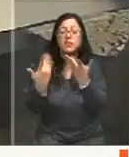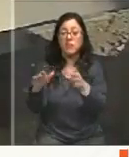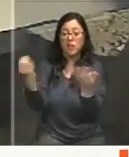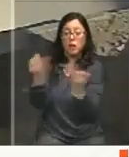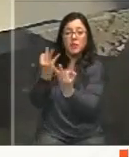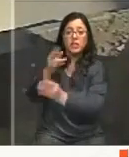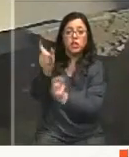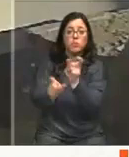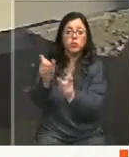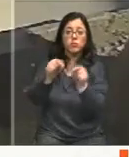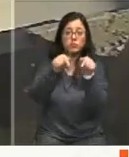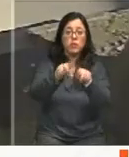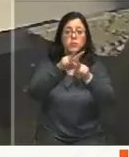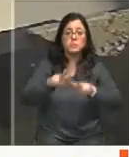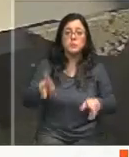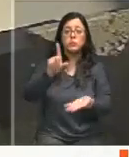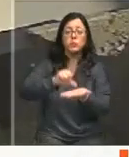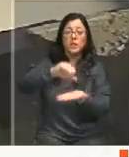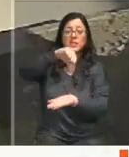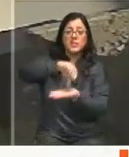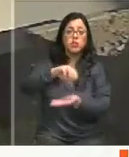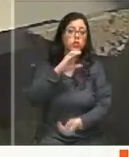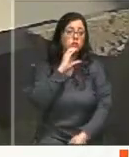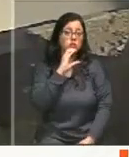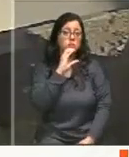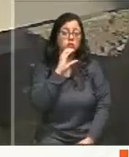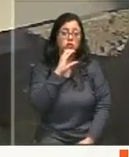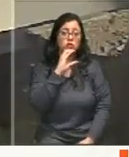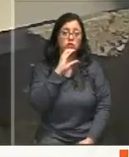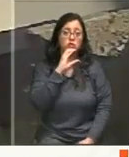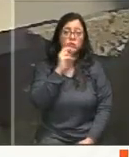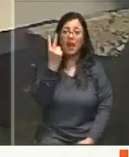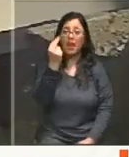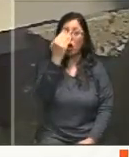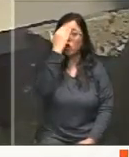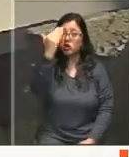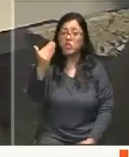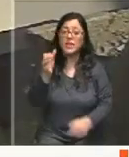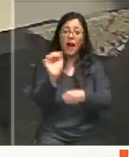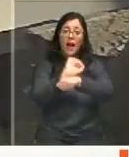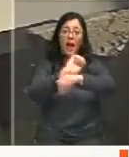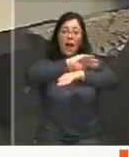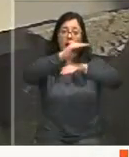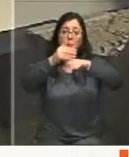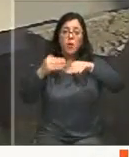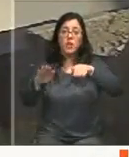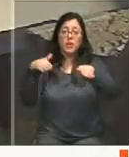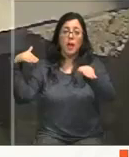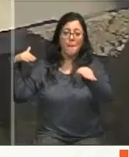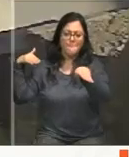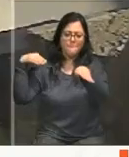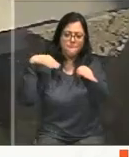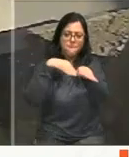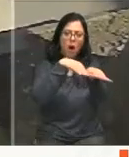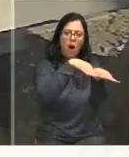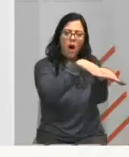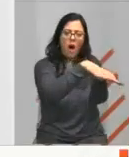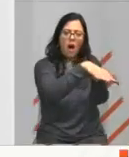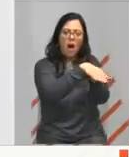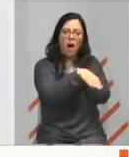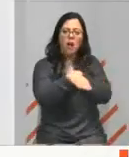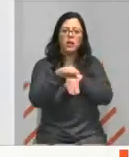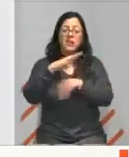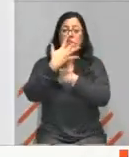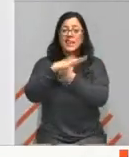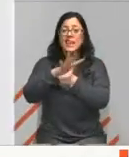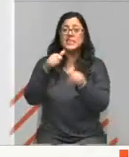vecinos, ante este tranquilo sector del centro de Concepción, durante el mediodía esta camioneta arrasó con todo a su paso, avanzó unos 15